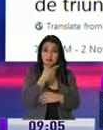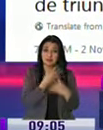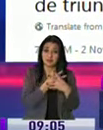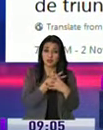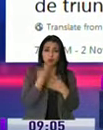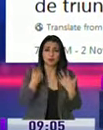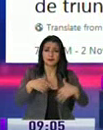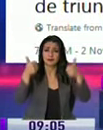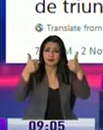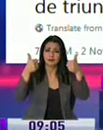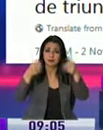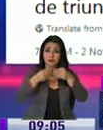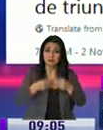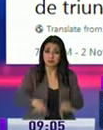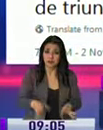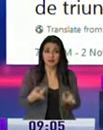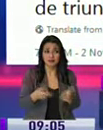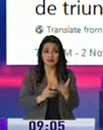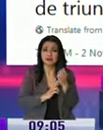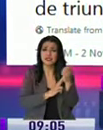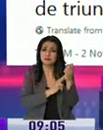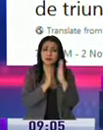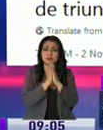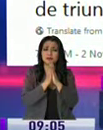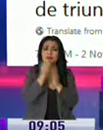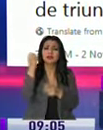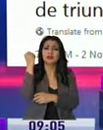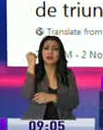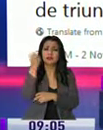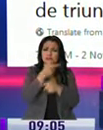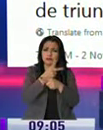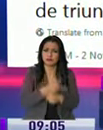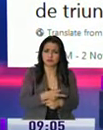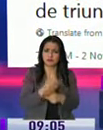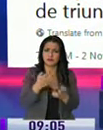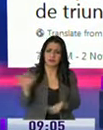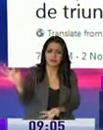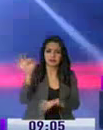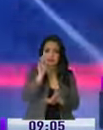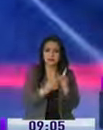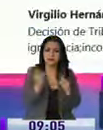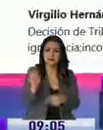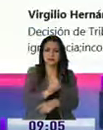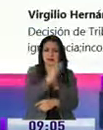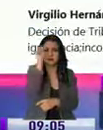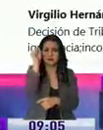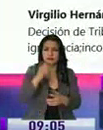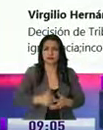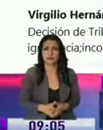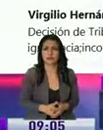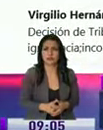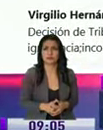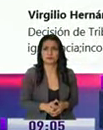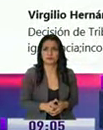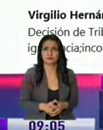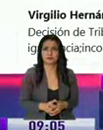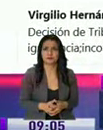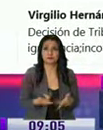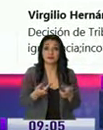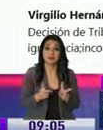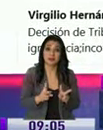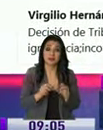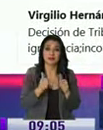cualquier candidato perdedor interpondría medida cautelar e impide posesión de triunfadores. La legisladora Marcela